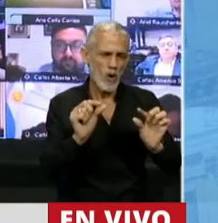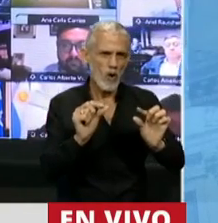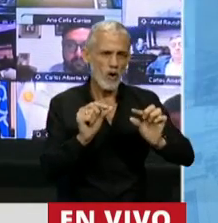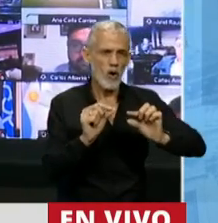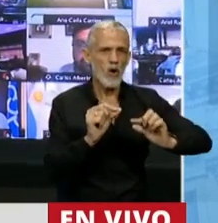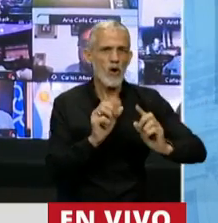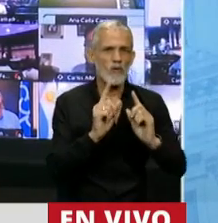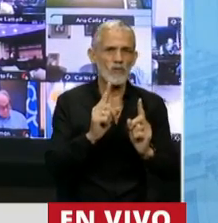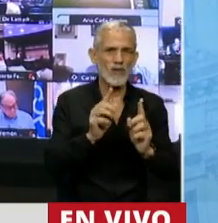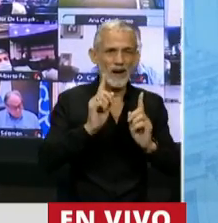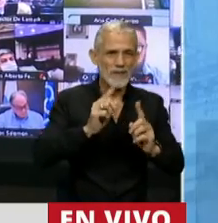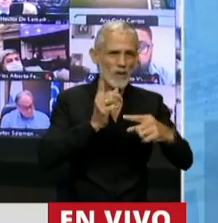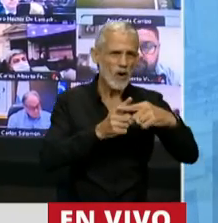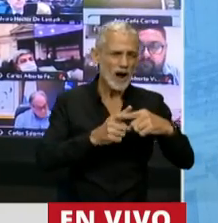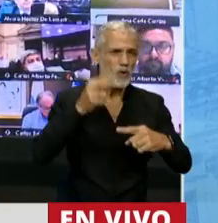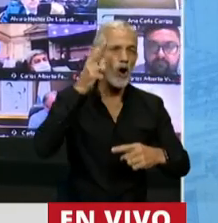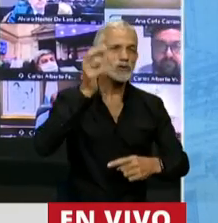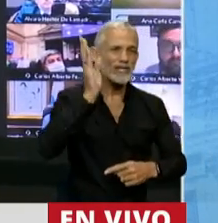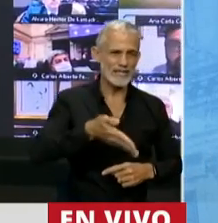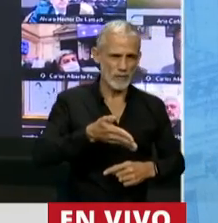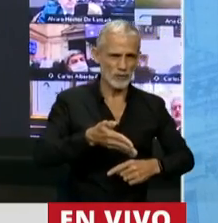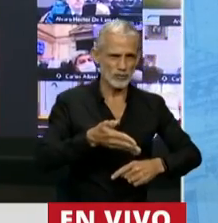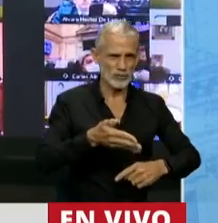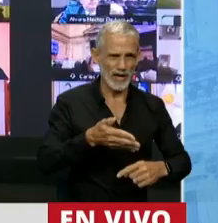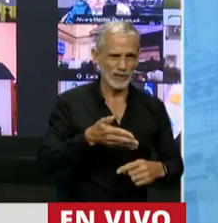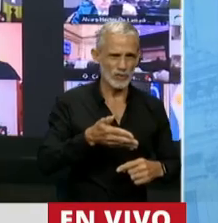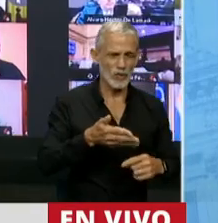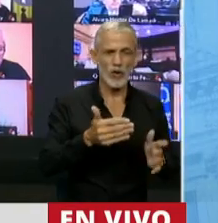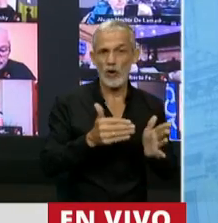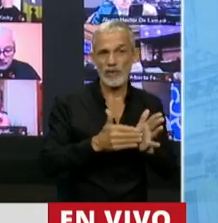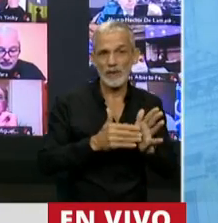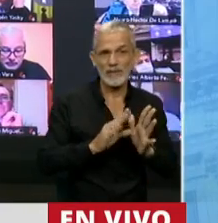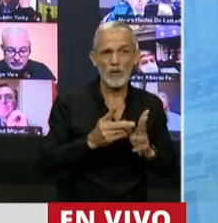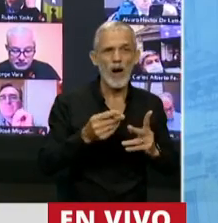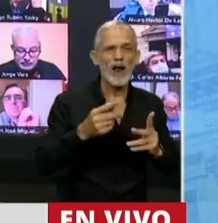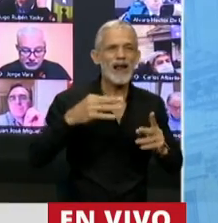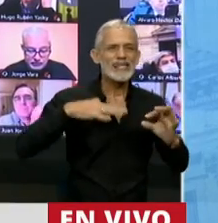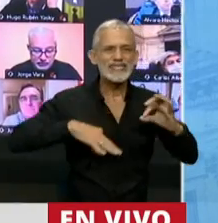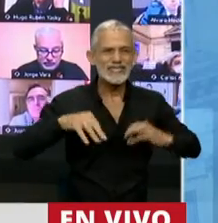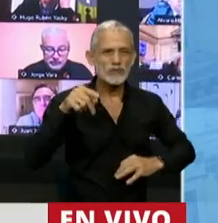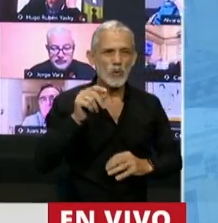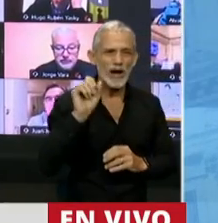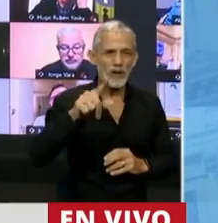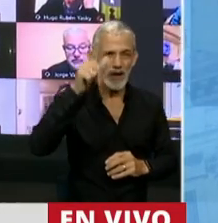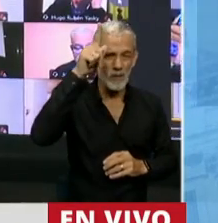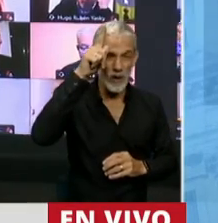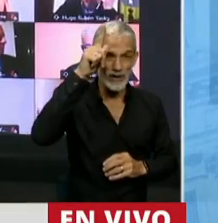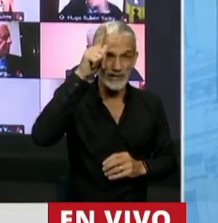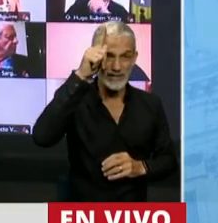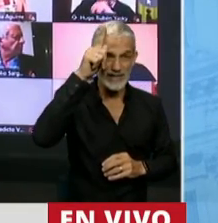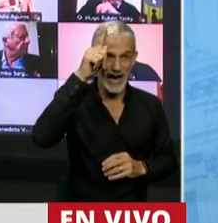Vamos a conservar ese cálculo del 80% en función de nivel de salarios de la Policía